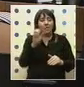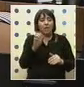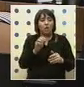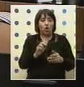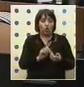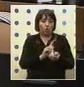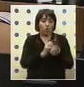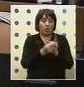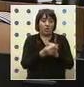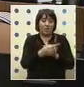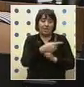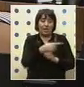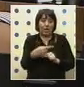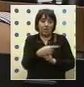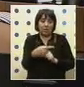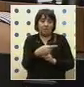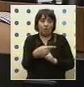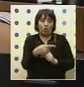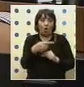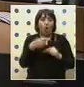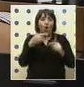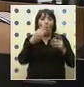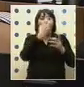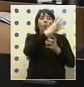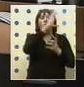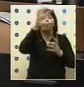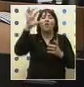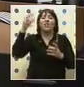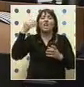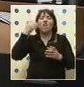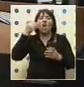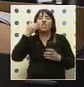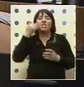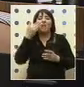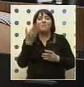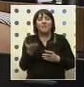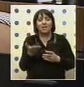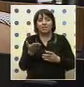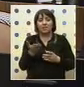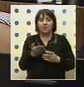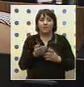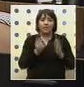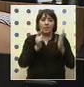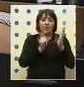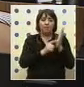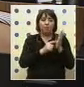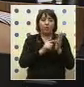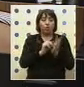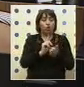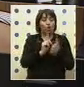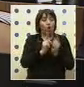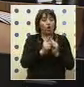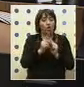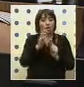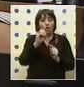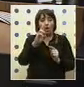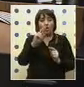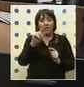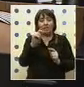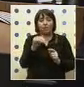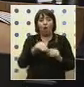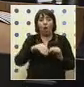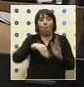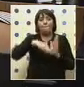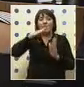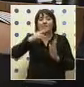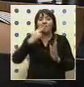externalidades negativas de las fuentes contaminantes. Respecto a los impuestos correctivos, se aumenta el impuesto al tabaco,